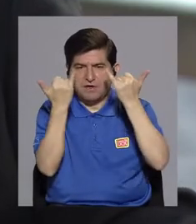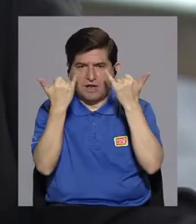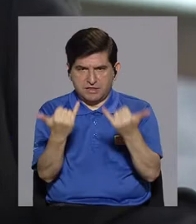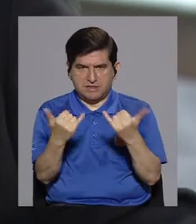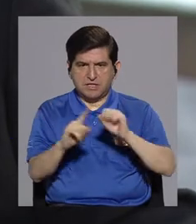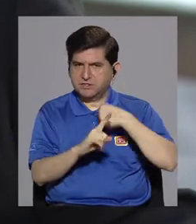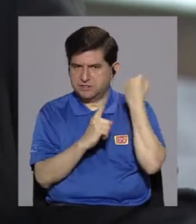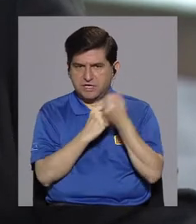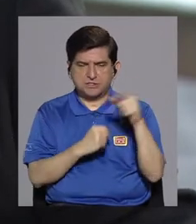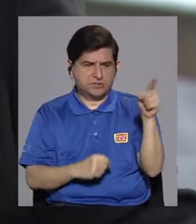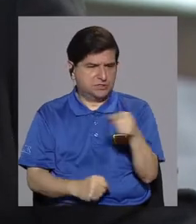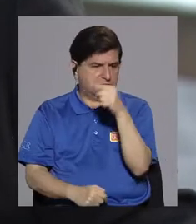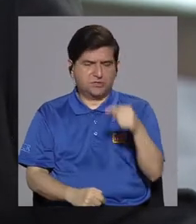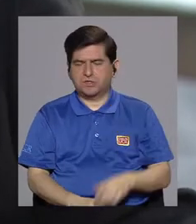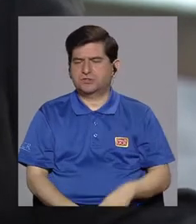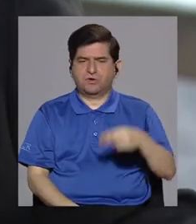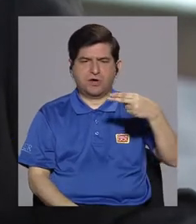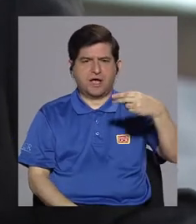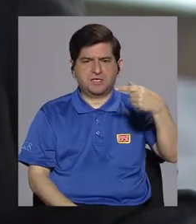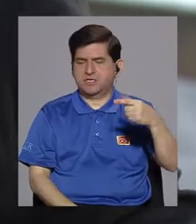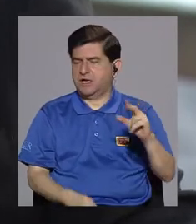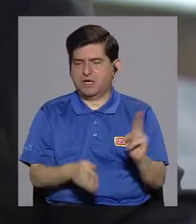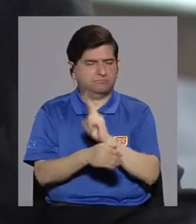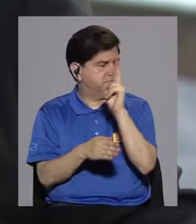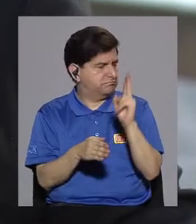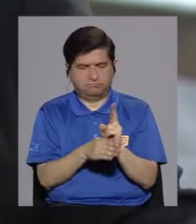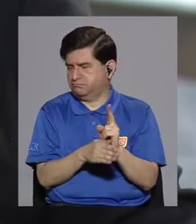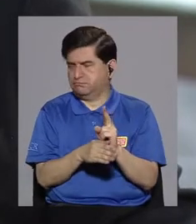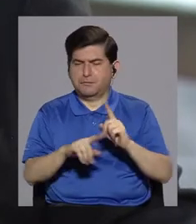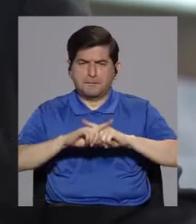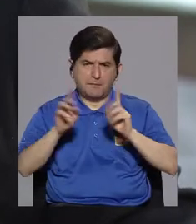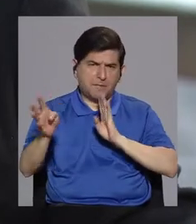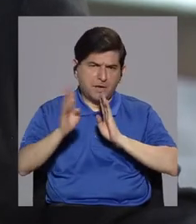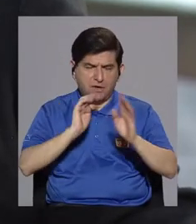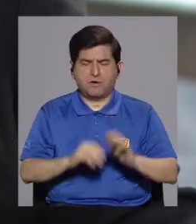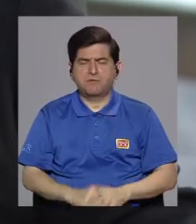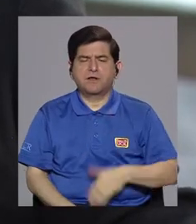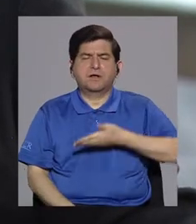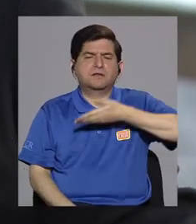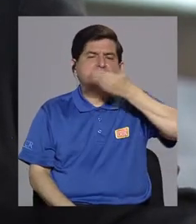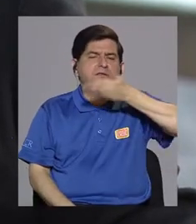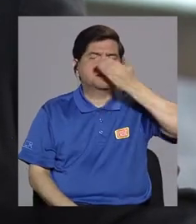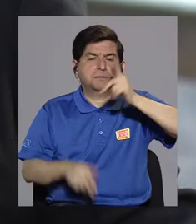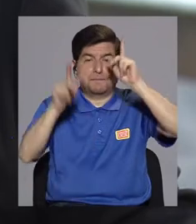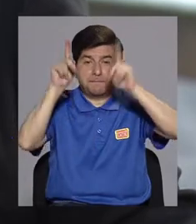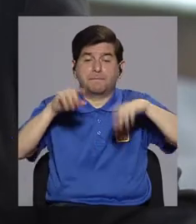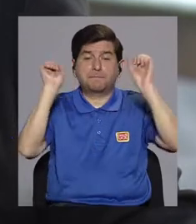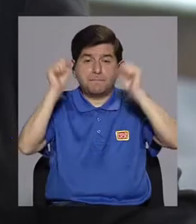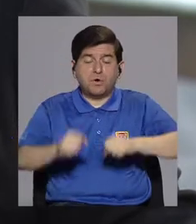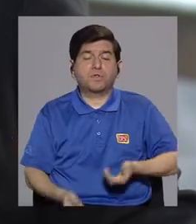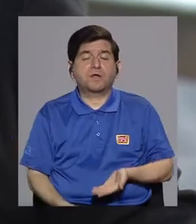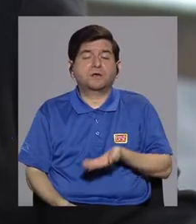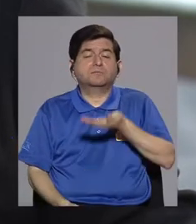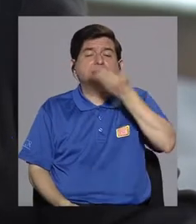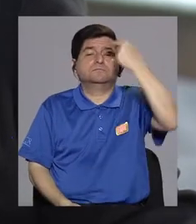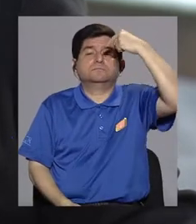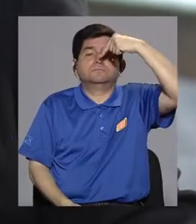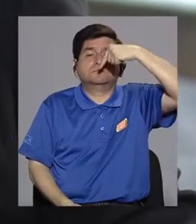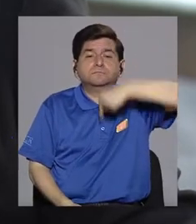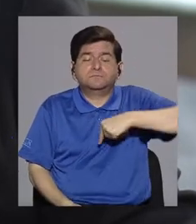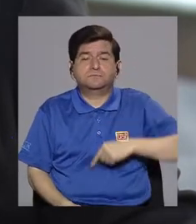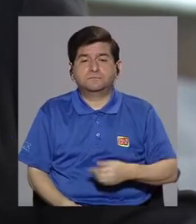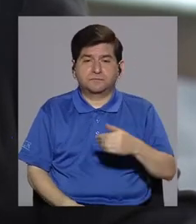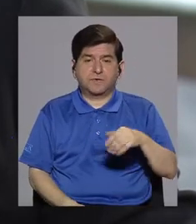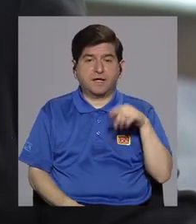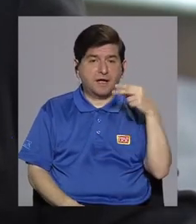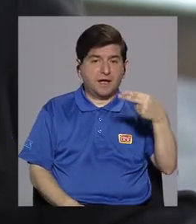eso se ha ido eliminando. Okay. Pero hablando de la vía aérea, las personas podemos inhalar el mercurio que